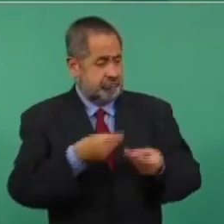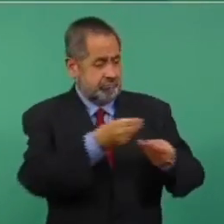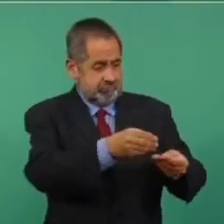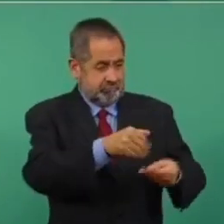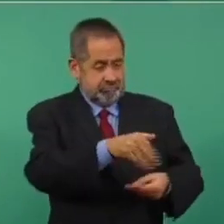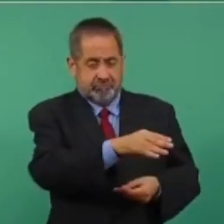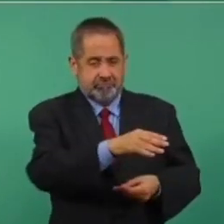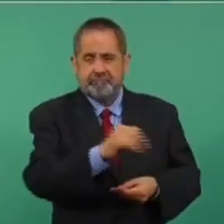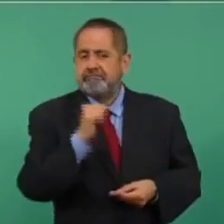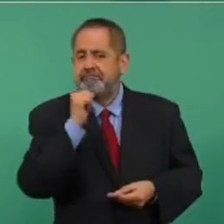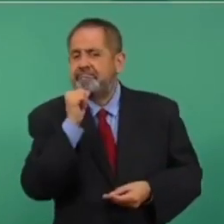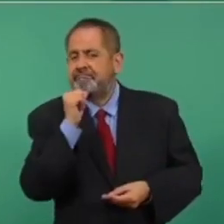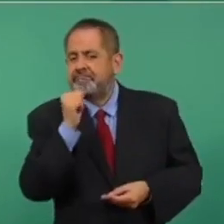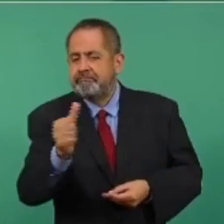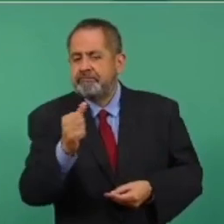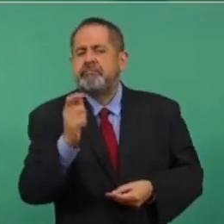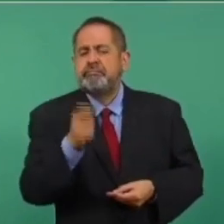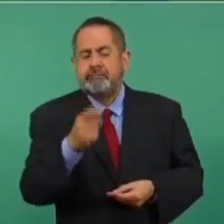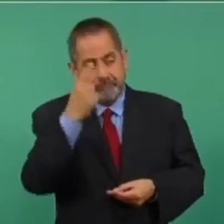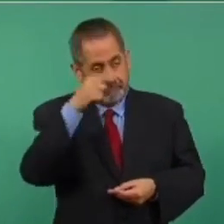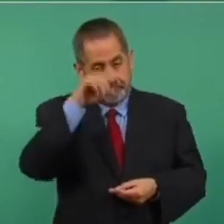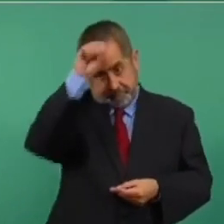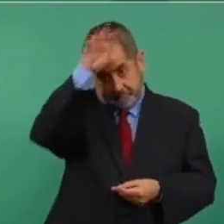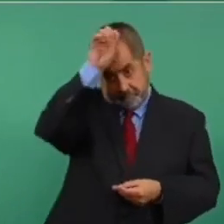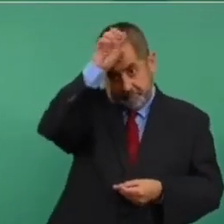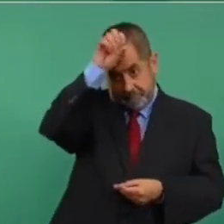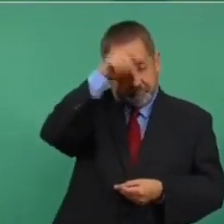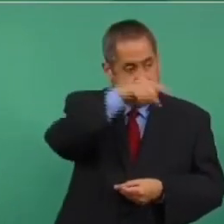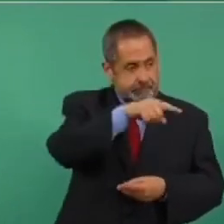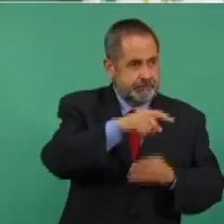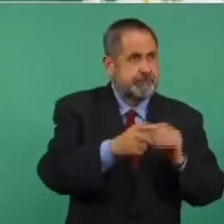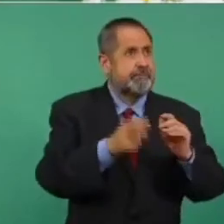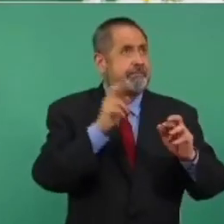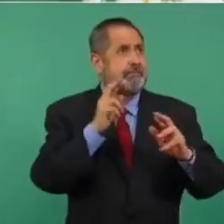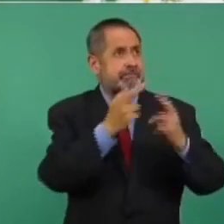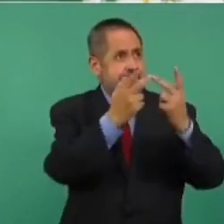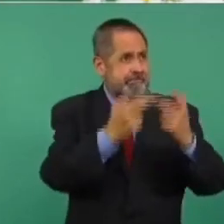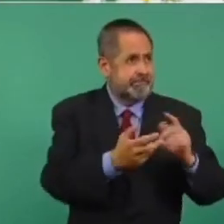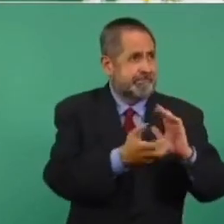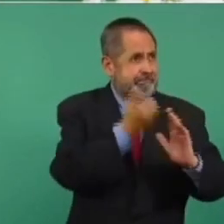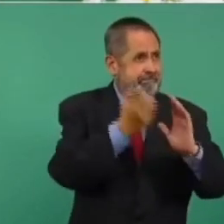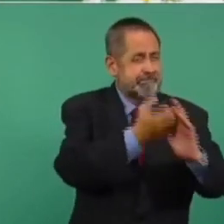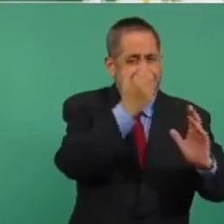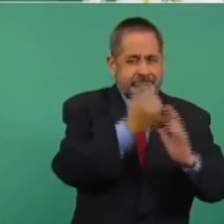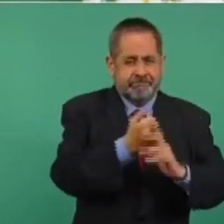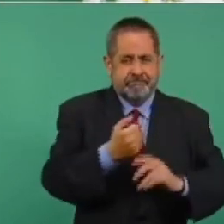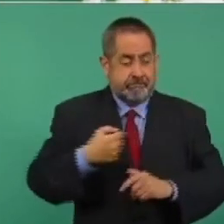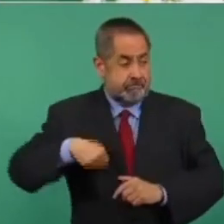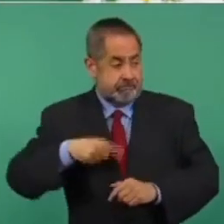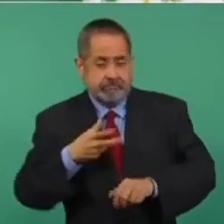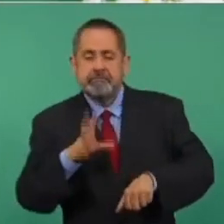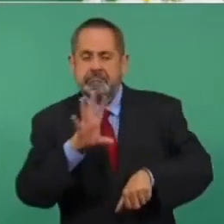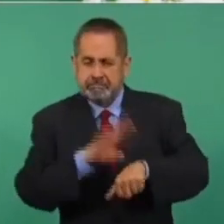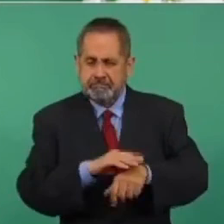para explotación minera a cielo abierto. Una.